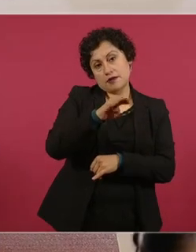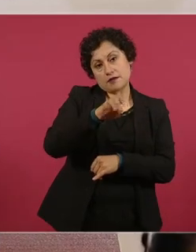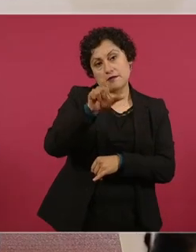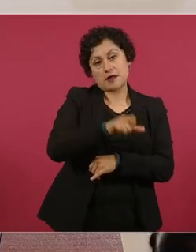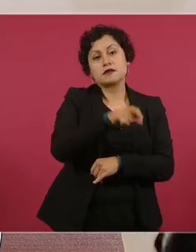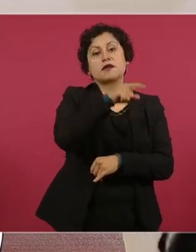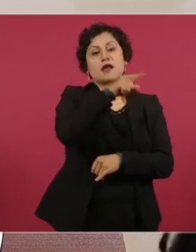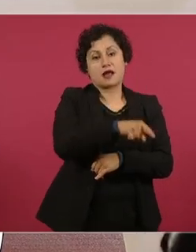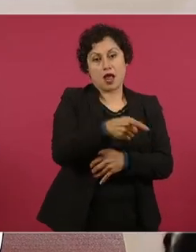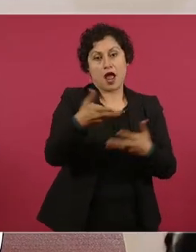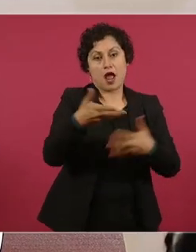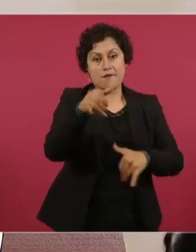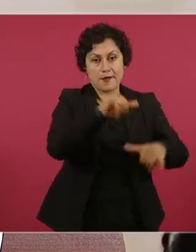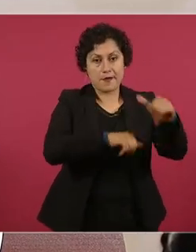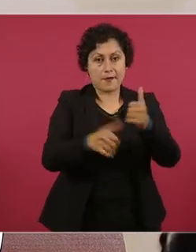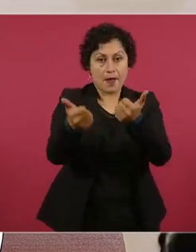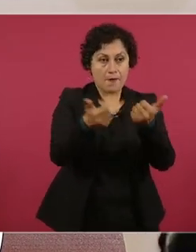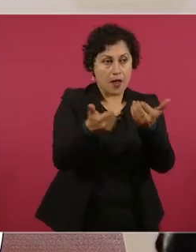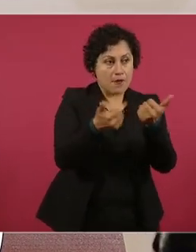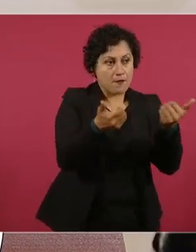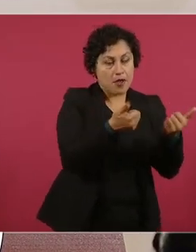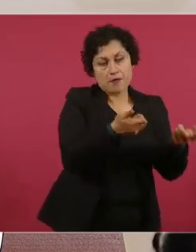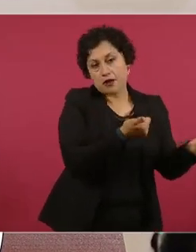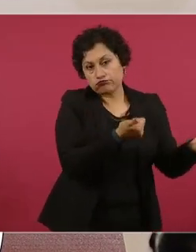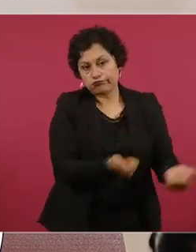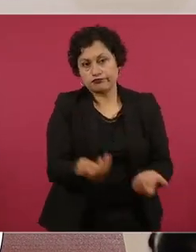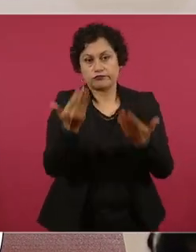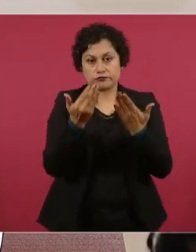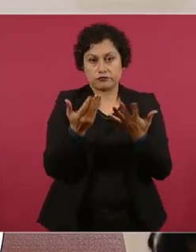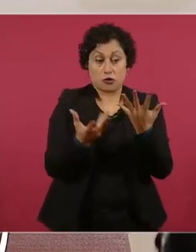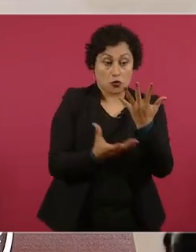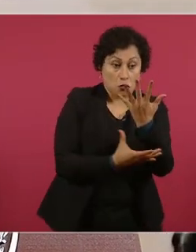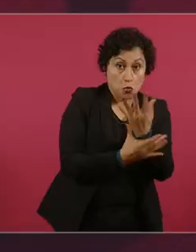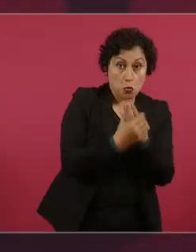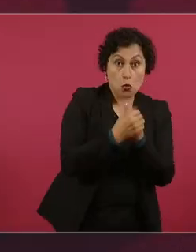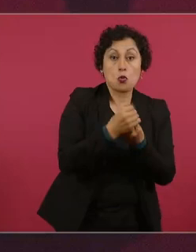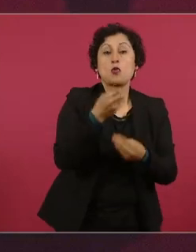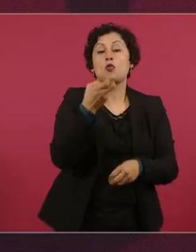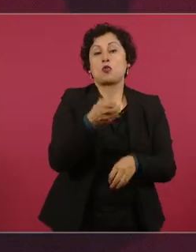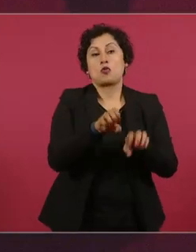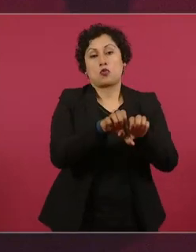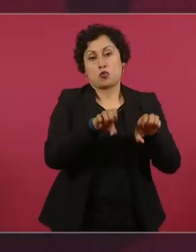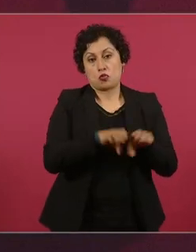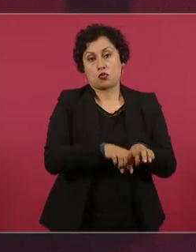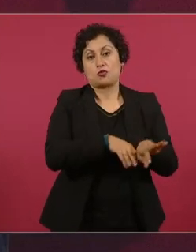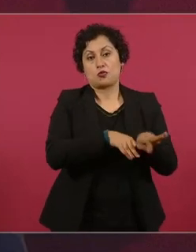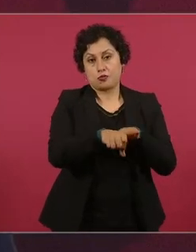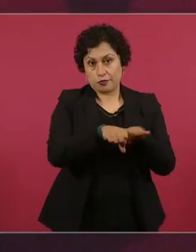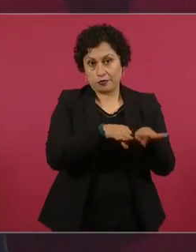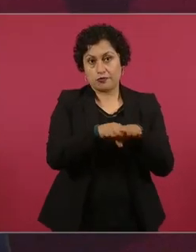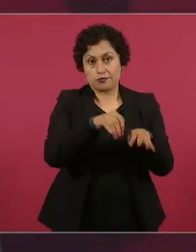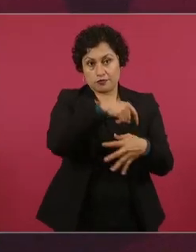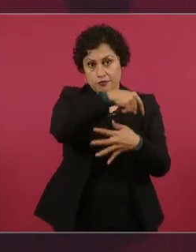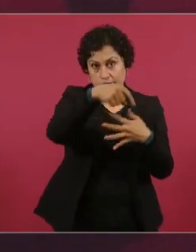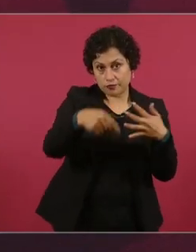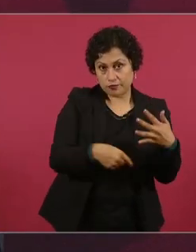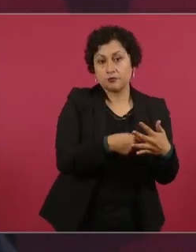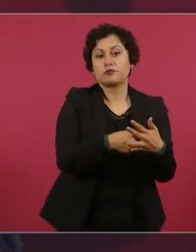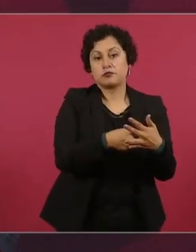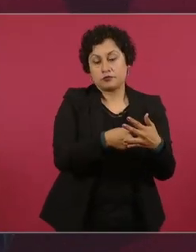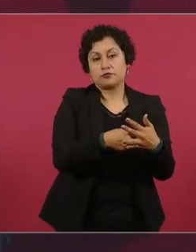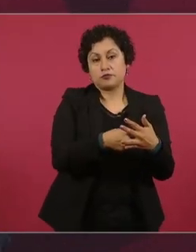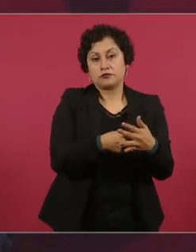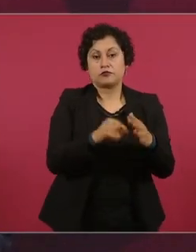distribuidora de medicamentos. Están trabajando juntos y para no darle